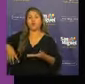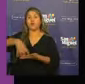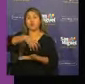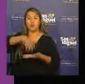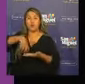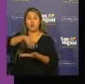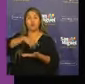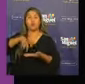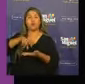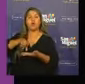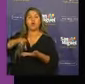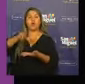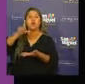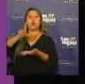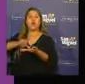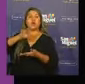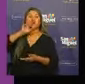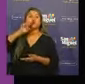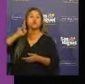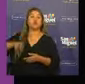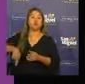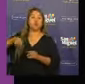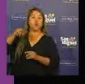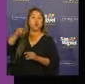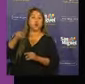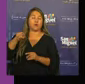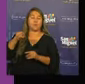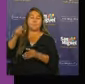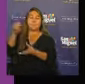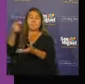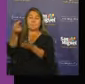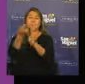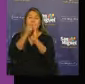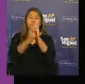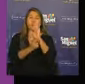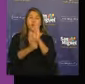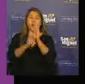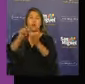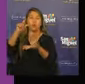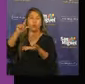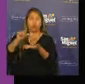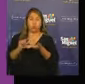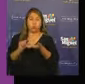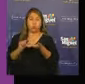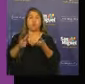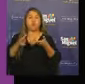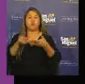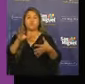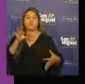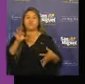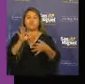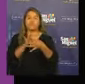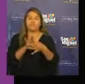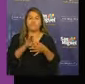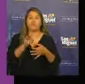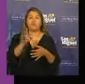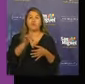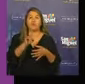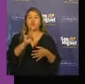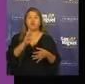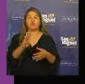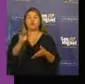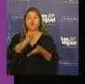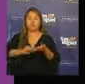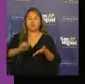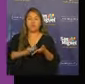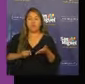sur son presupuestos muy acotados y es por eso que tenemos que hacer estas alianzas con la Subsecretaría de Desarrollo Regional,